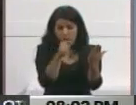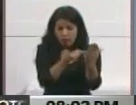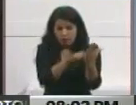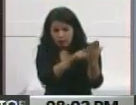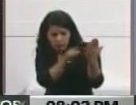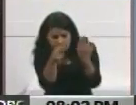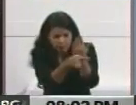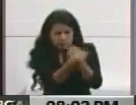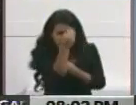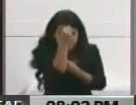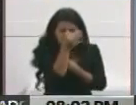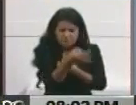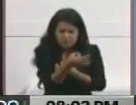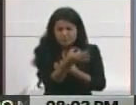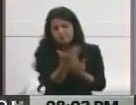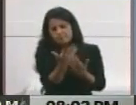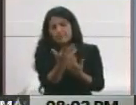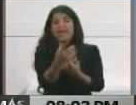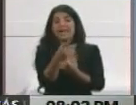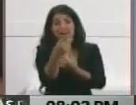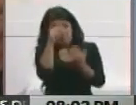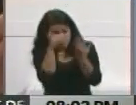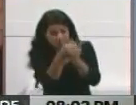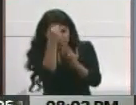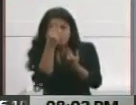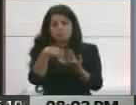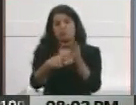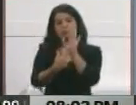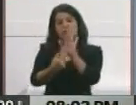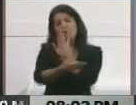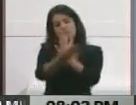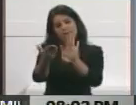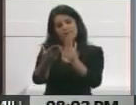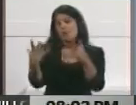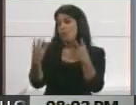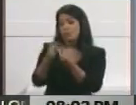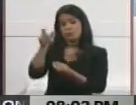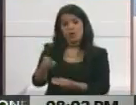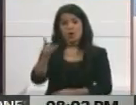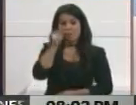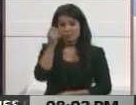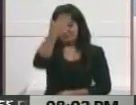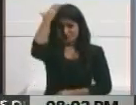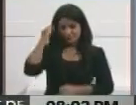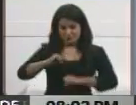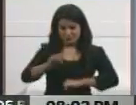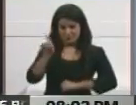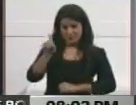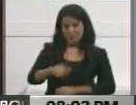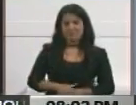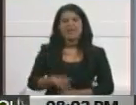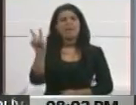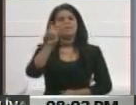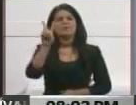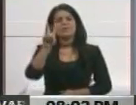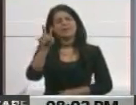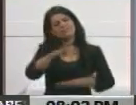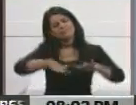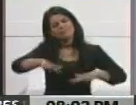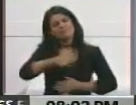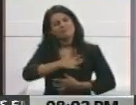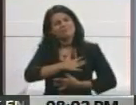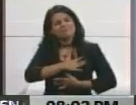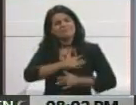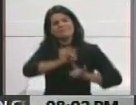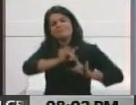Lo que piensan de la segunda nos encargamos aquí con el doctor escar Venezuela madre mía te amo